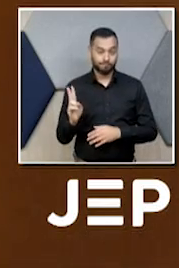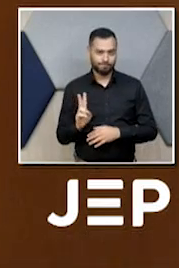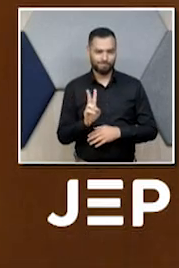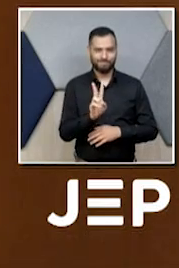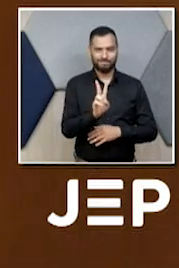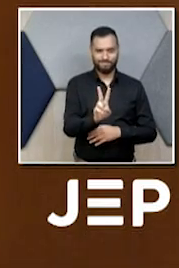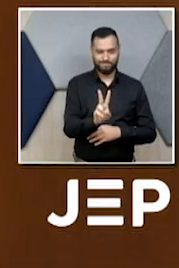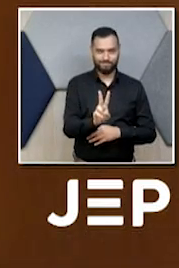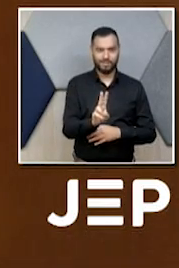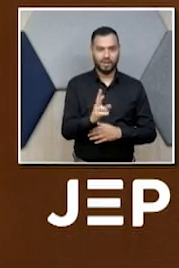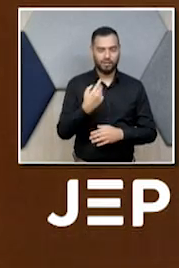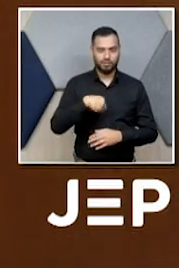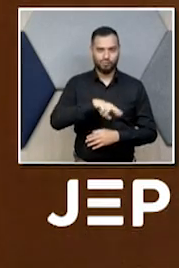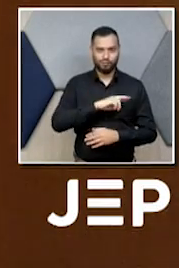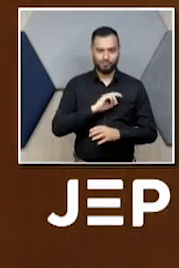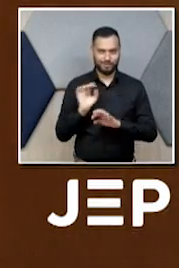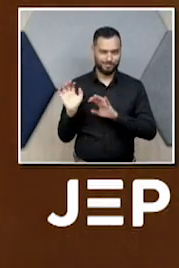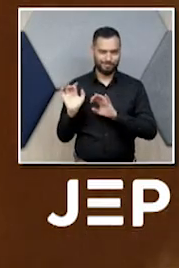nuestro auditorio.